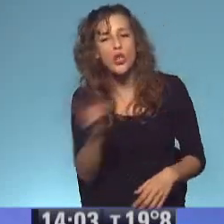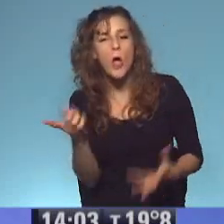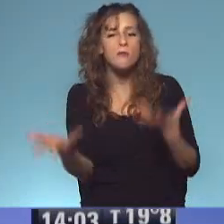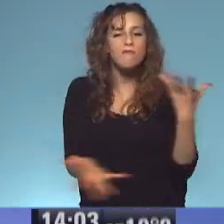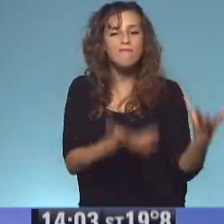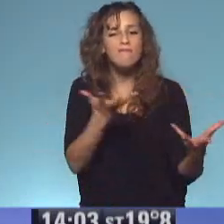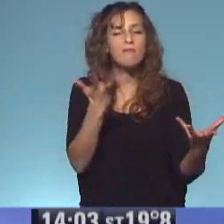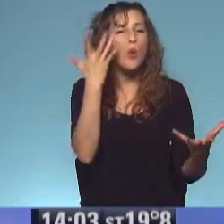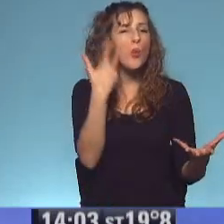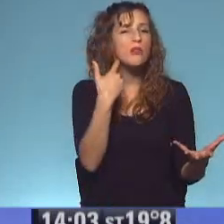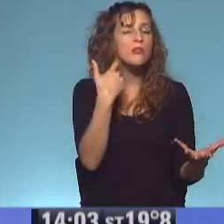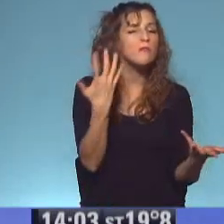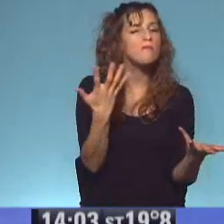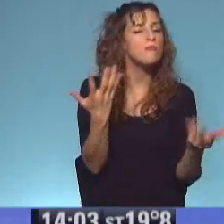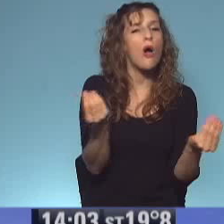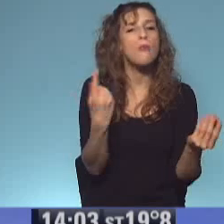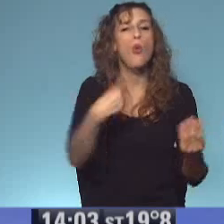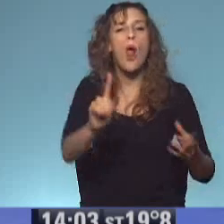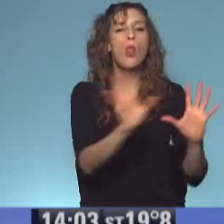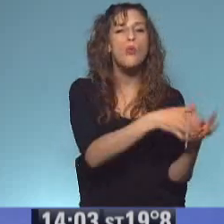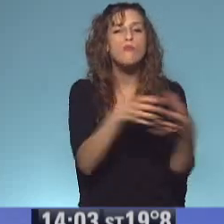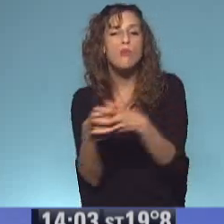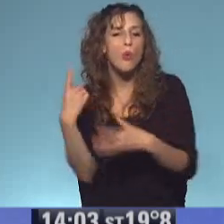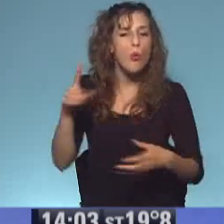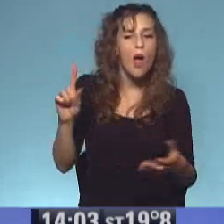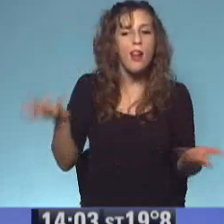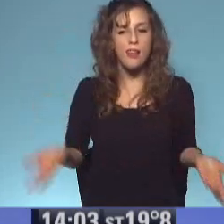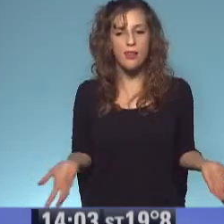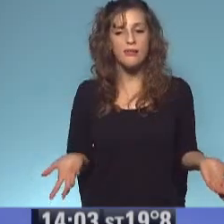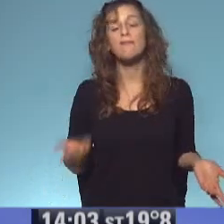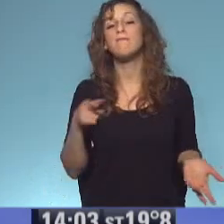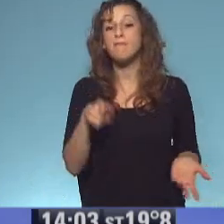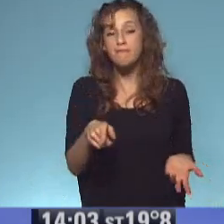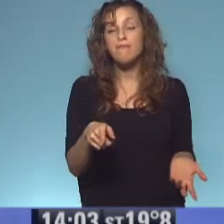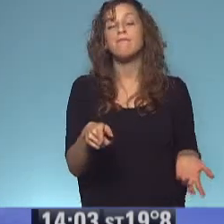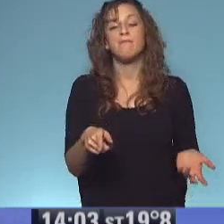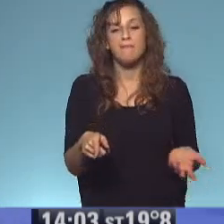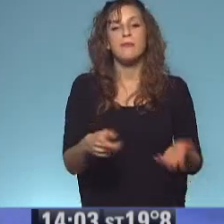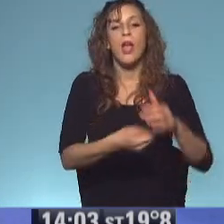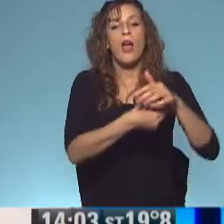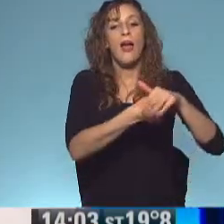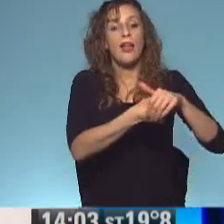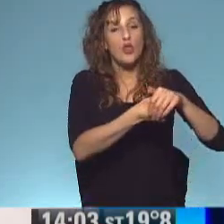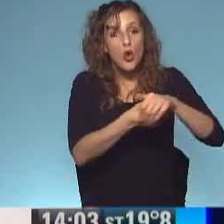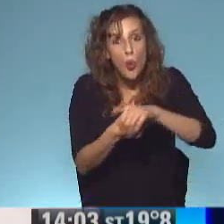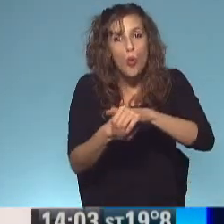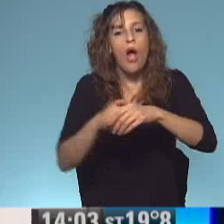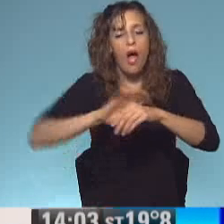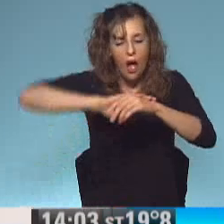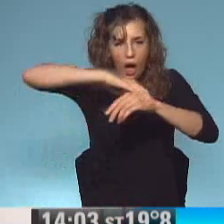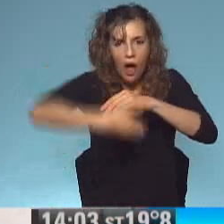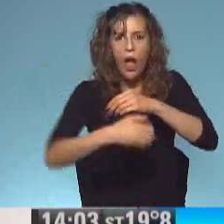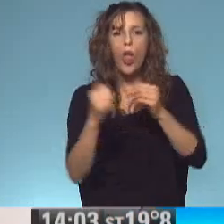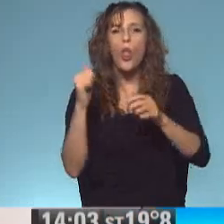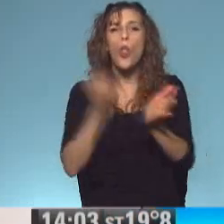una parte del esqueleto afuera, o sea, el caparazón es un esqueleto. Exactamente, y como el otro día mis amigos Vale